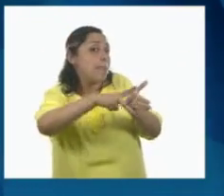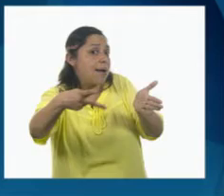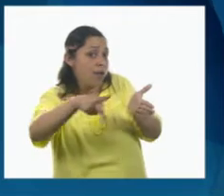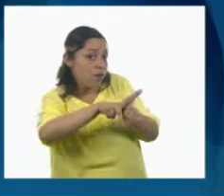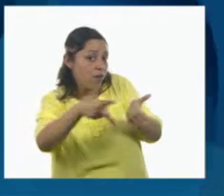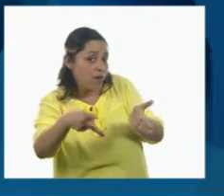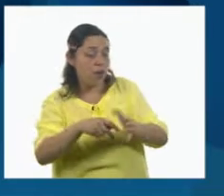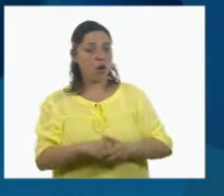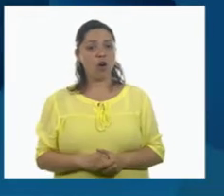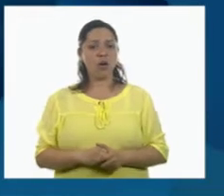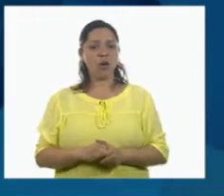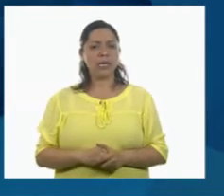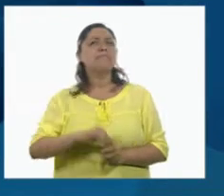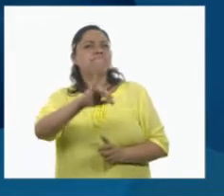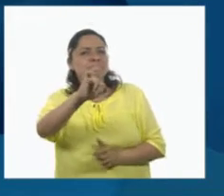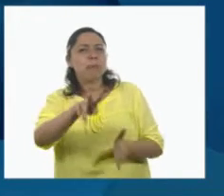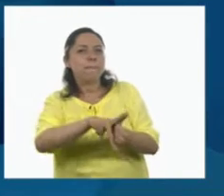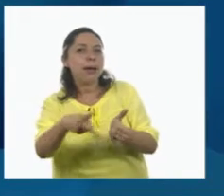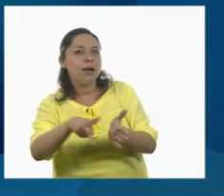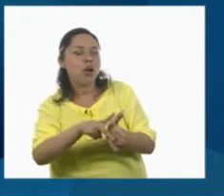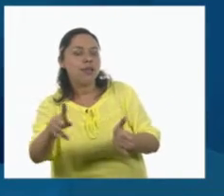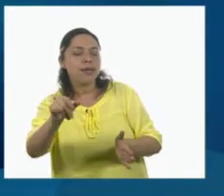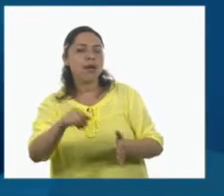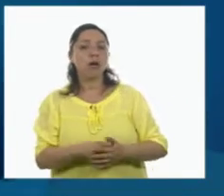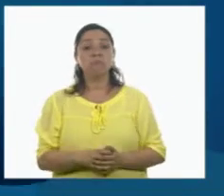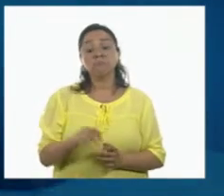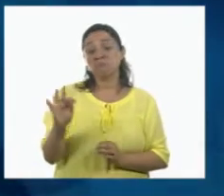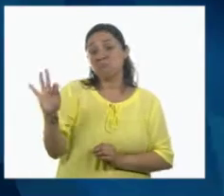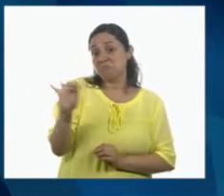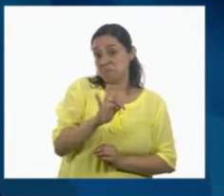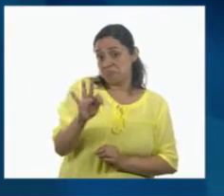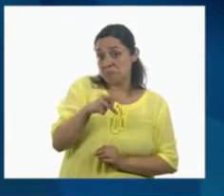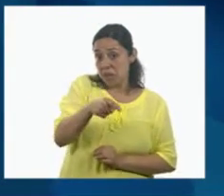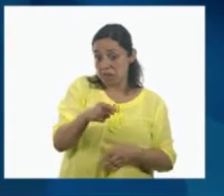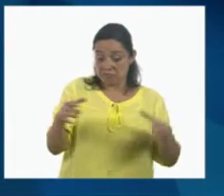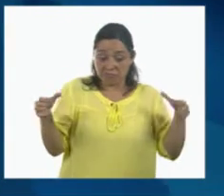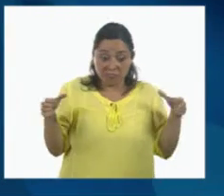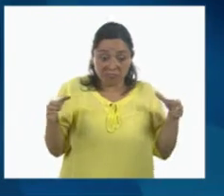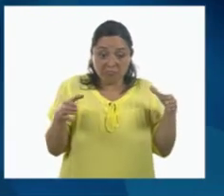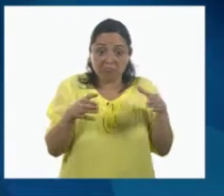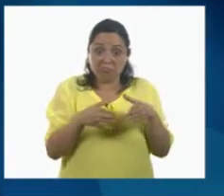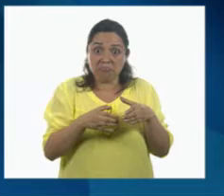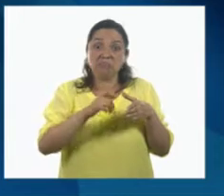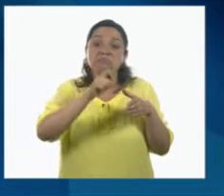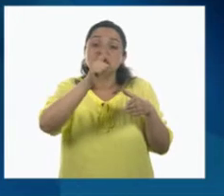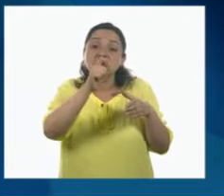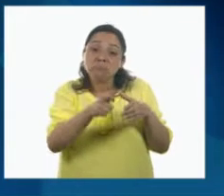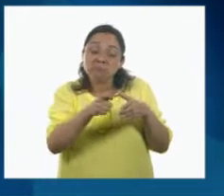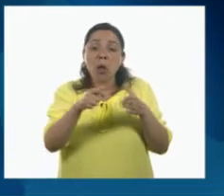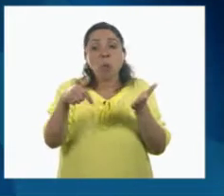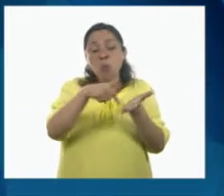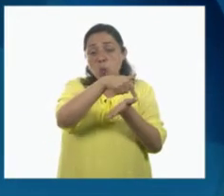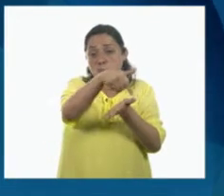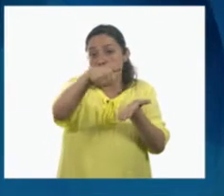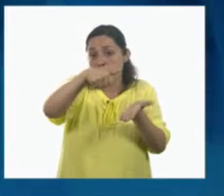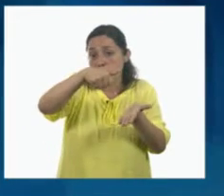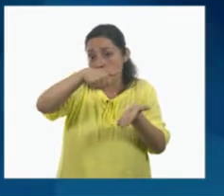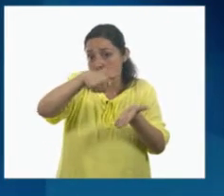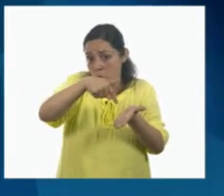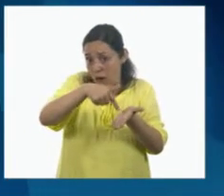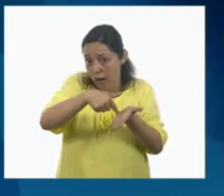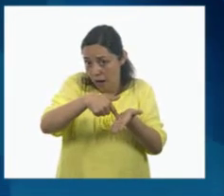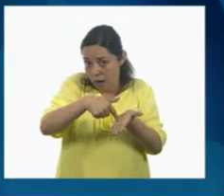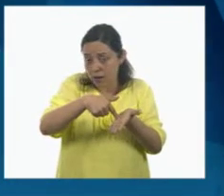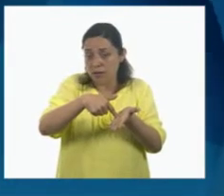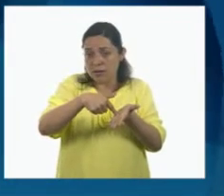Sí, ¿Verdad? parece el periódico. Probablemente esta reunión se está dando en uno de estos lugares donde se